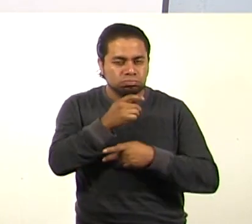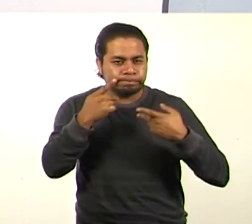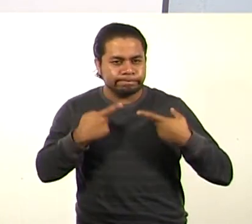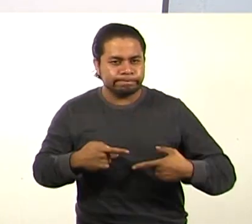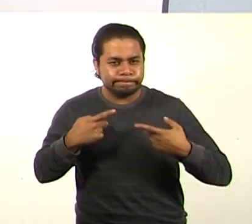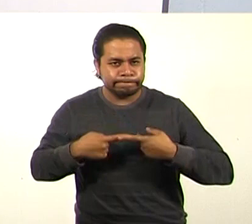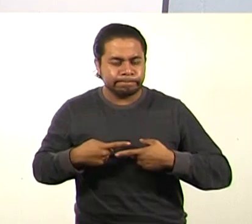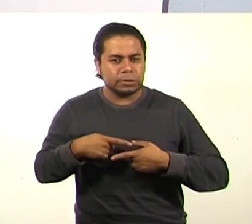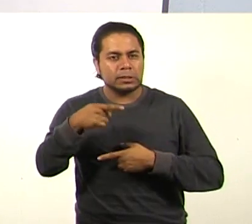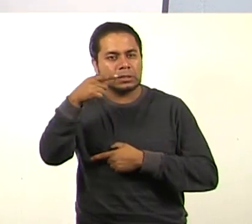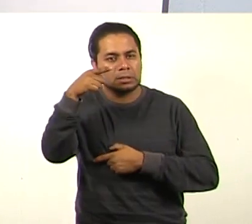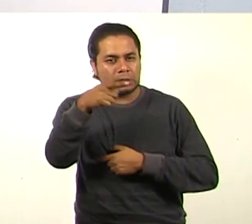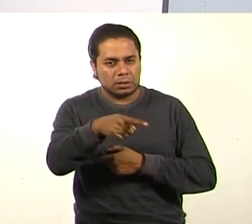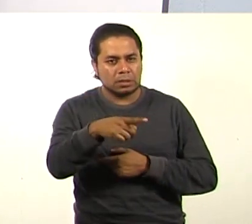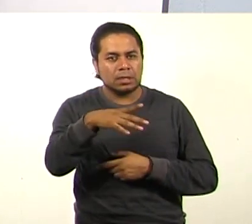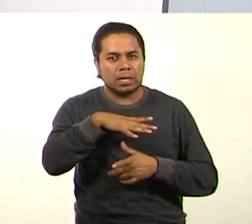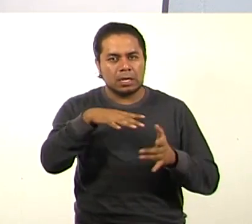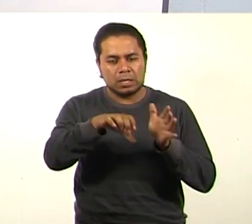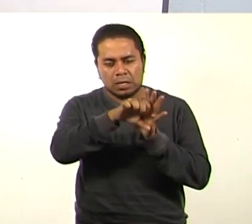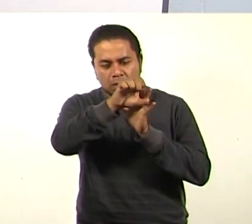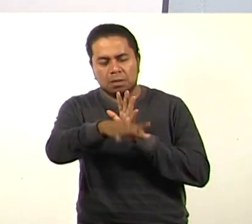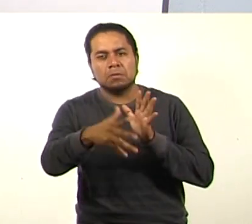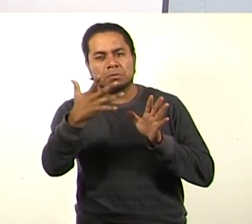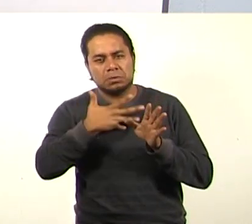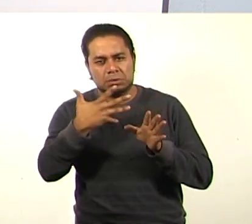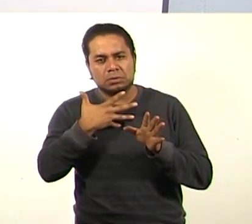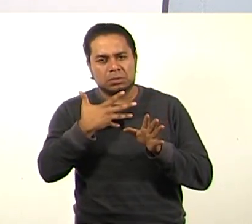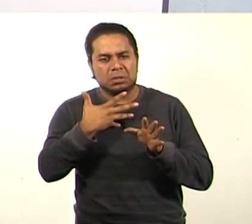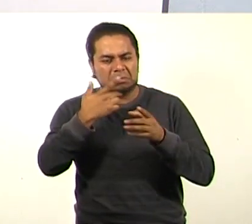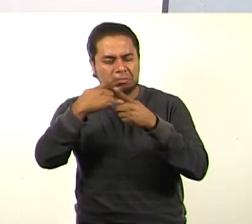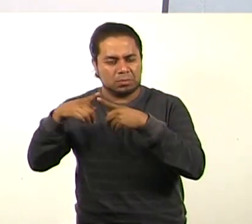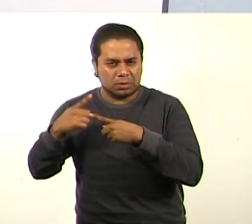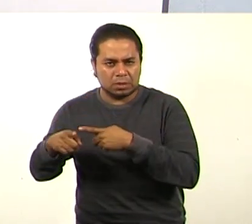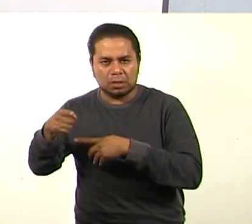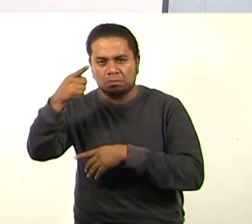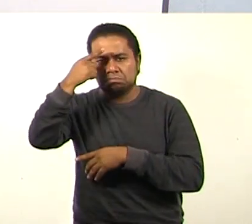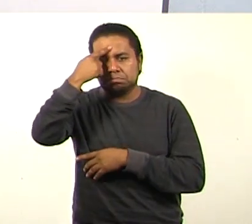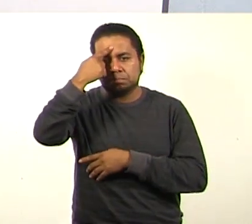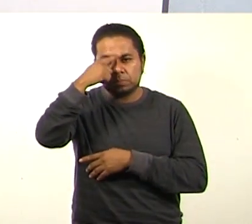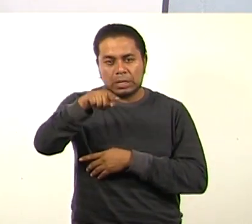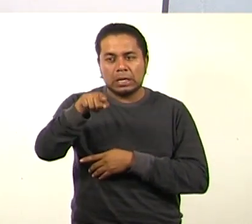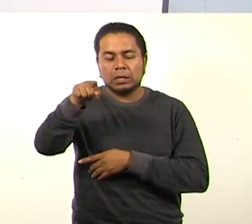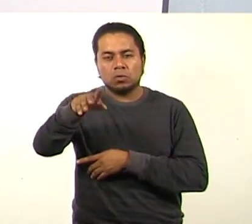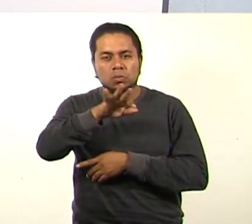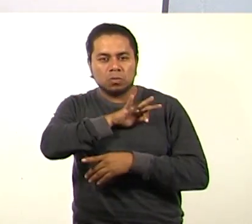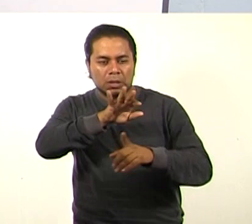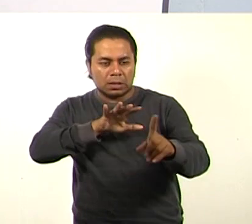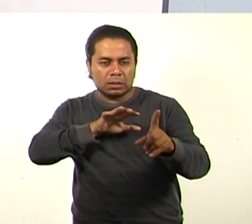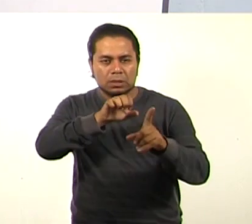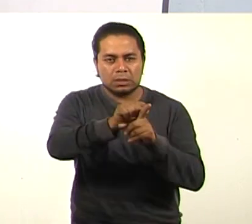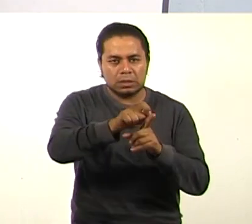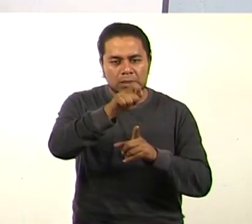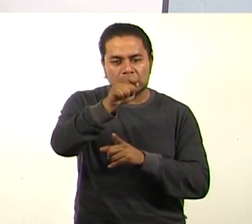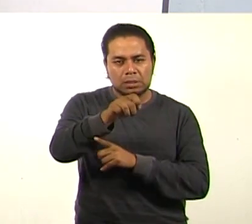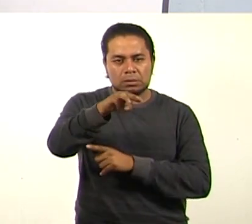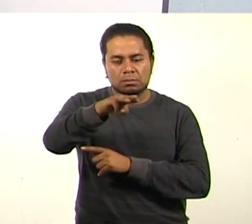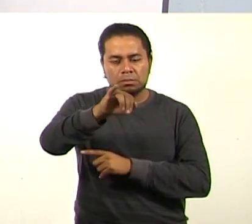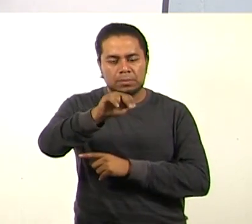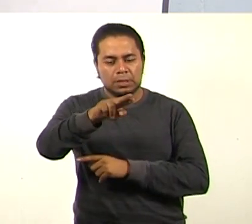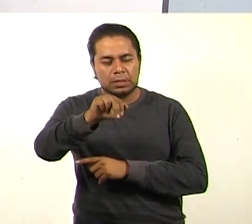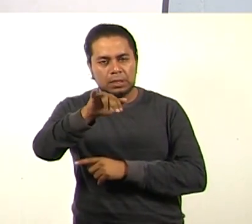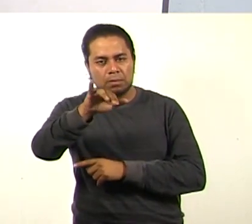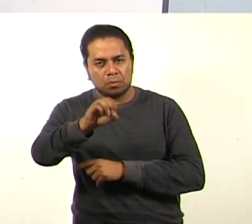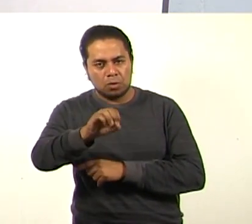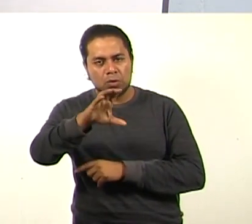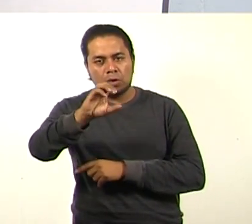visto, vamos aquí a poner unos ejemplos para que ustedes puedan obtener el mínimo común